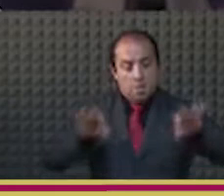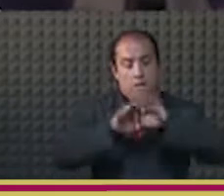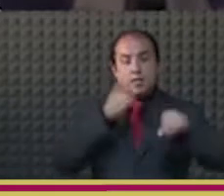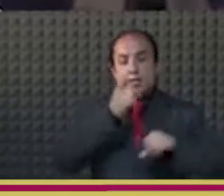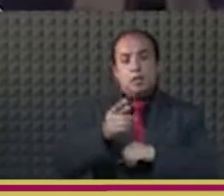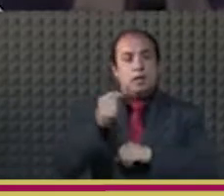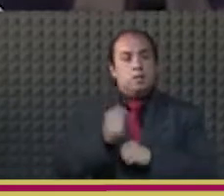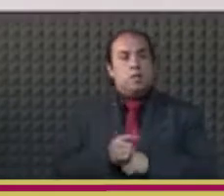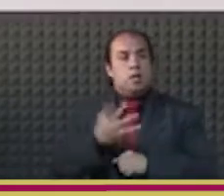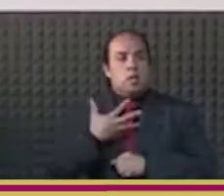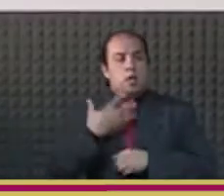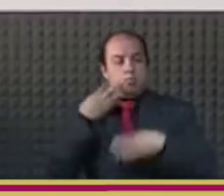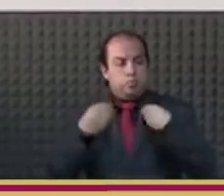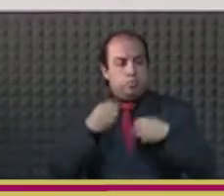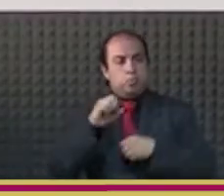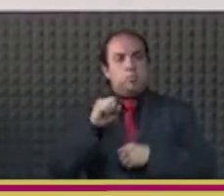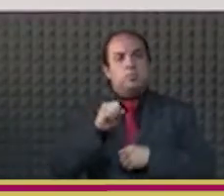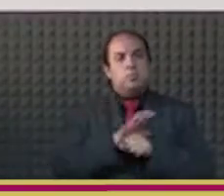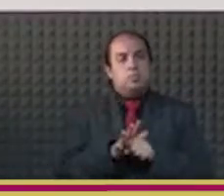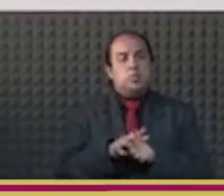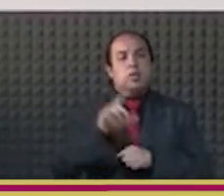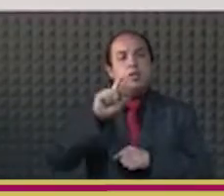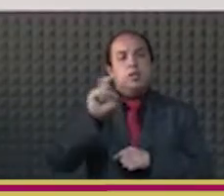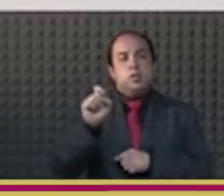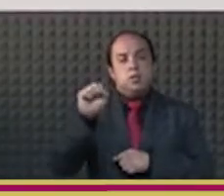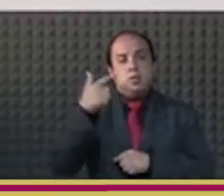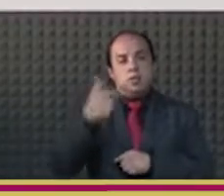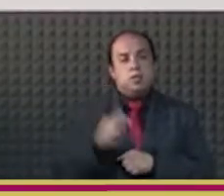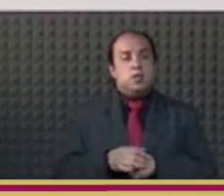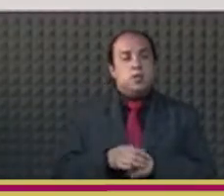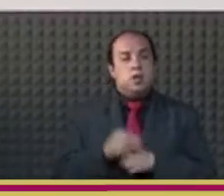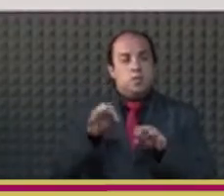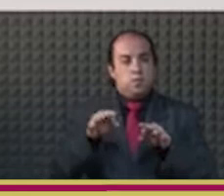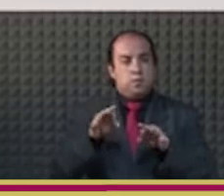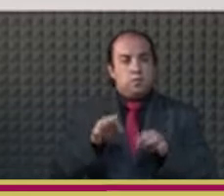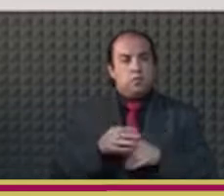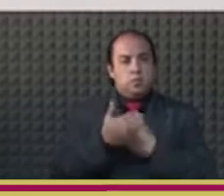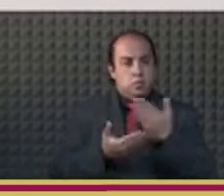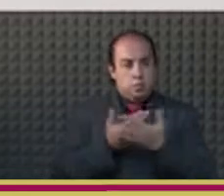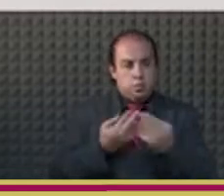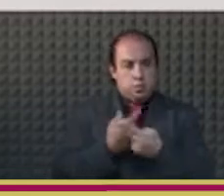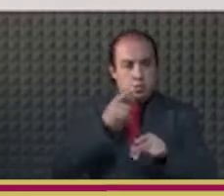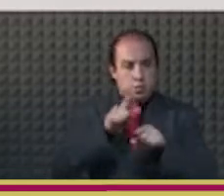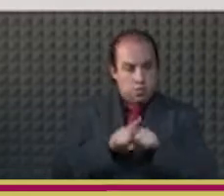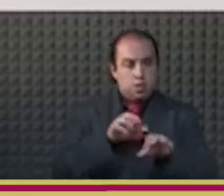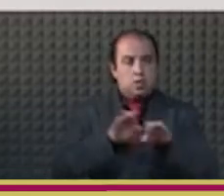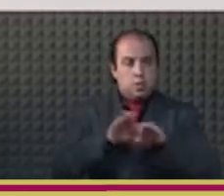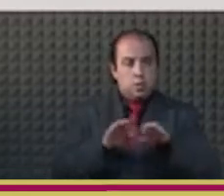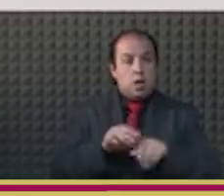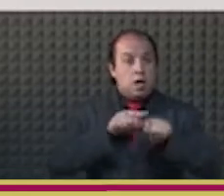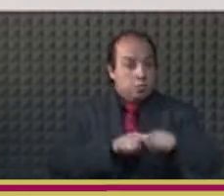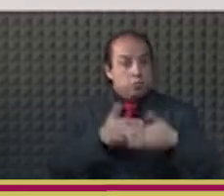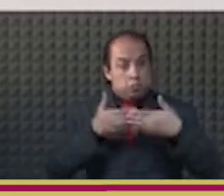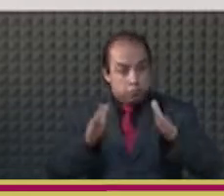la pandemia, las 167 oficinas del Servicio Nacional del Empleo se han mantenido operando, abiertas, atendiendo ya